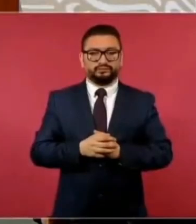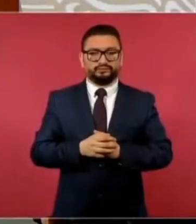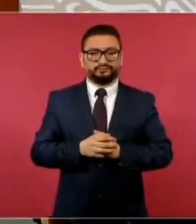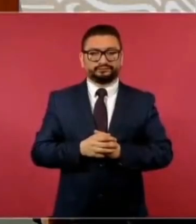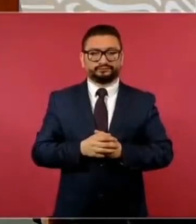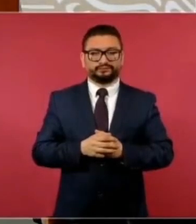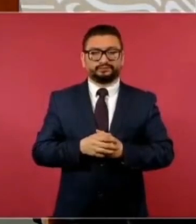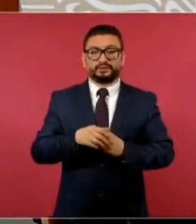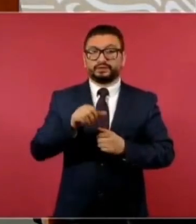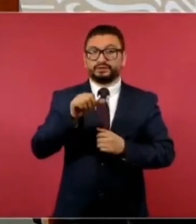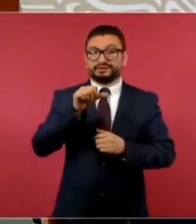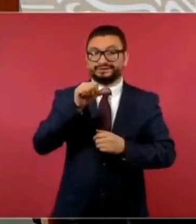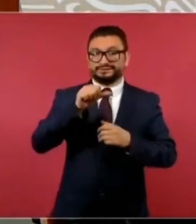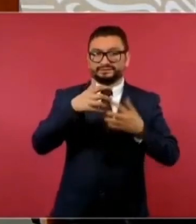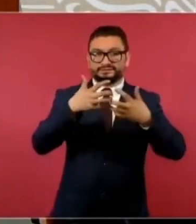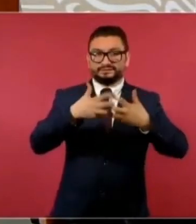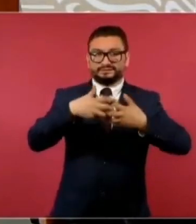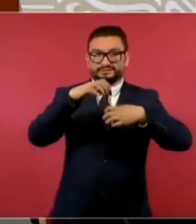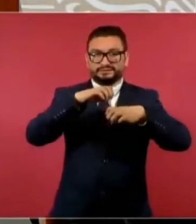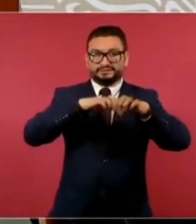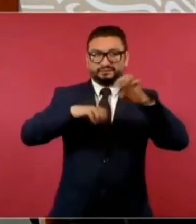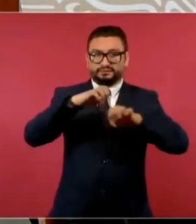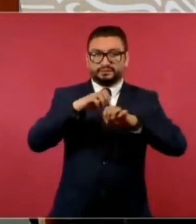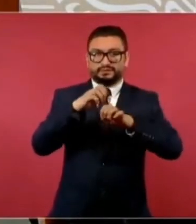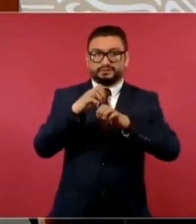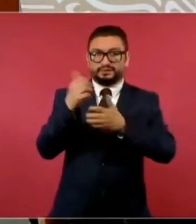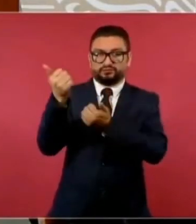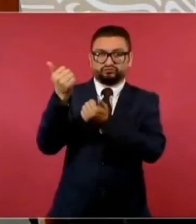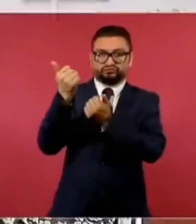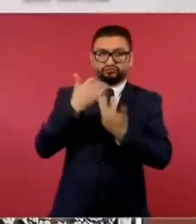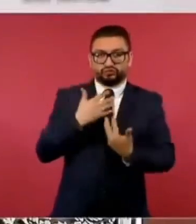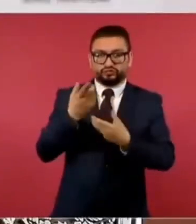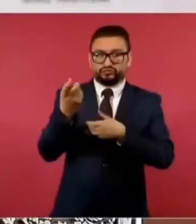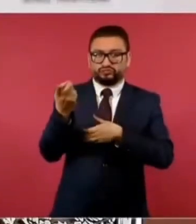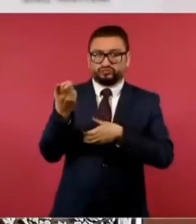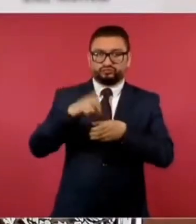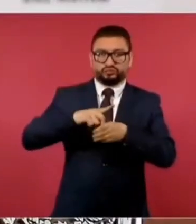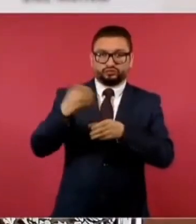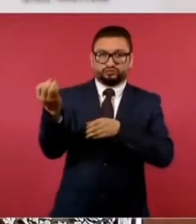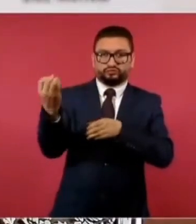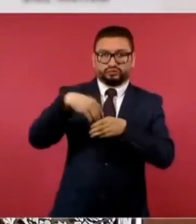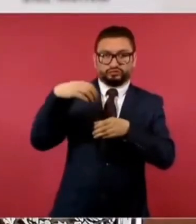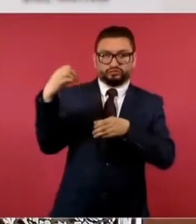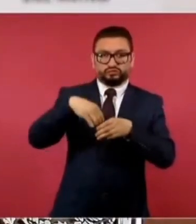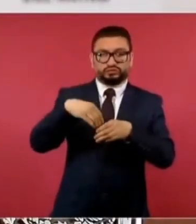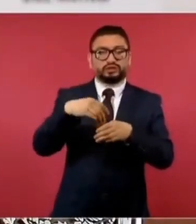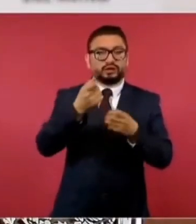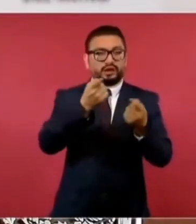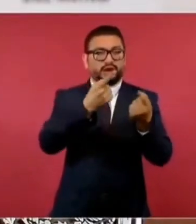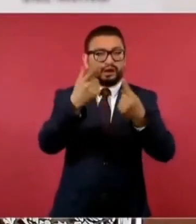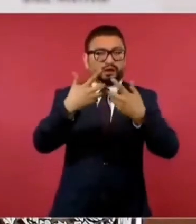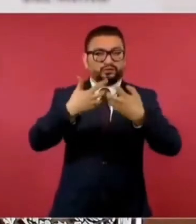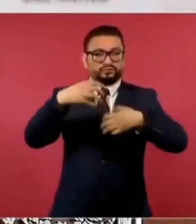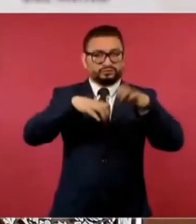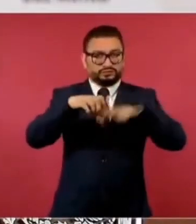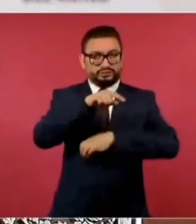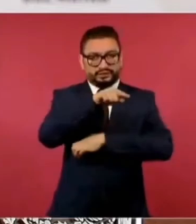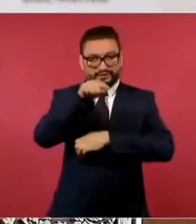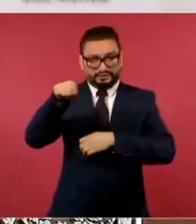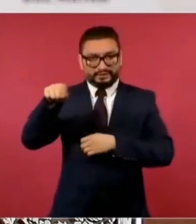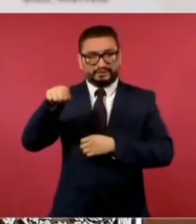Hay 16 empresas que son receptoras de este dinero, algunas de las cuales